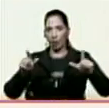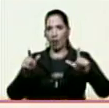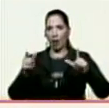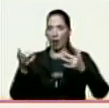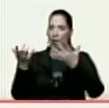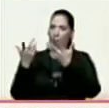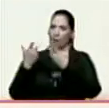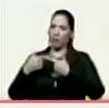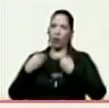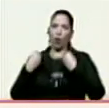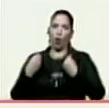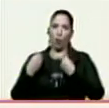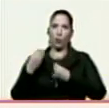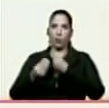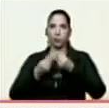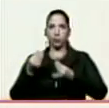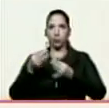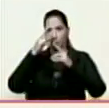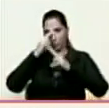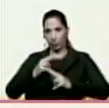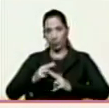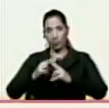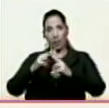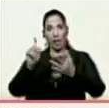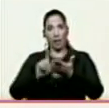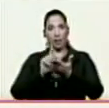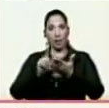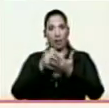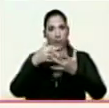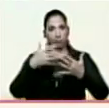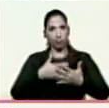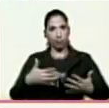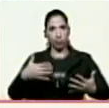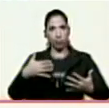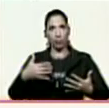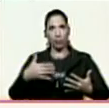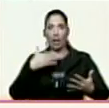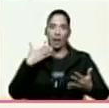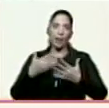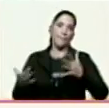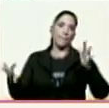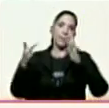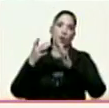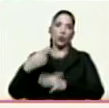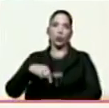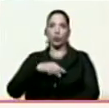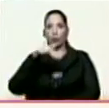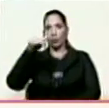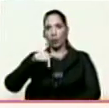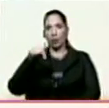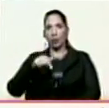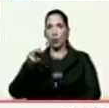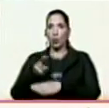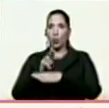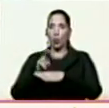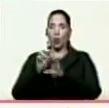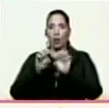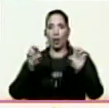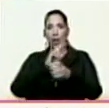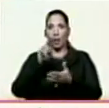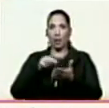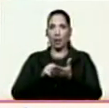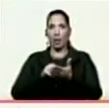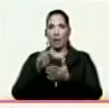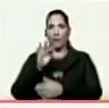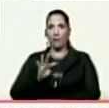cuenta cómo se va a enaltecer esta gran obra literaria. Así es, gracias por el contacto. Nosotros nos encontramos en la Unidad Educativa Nacional